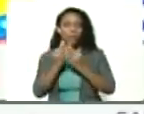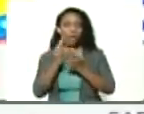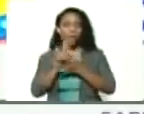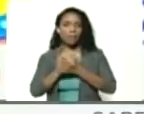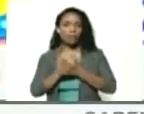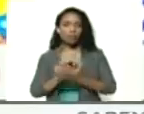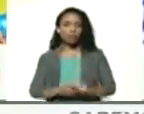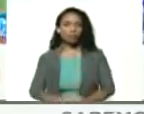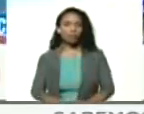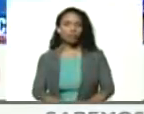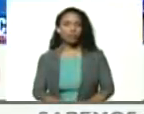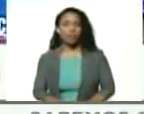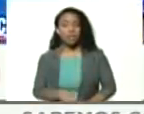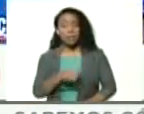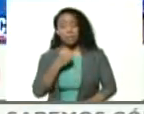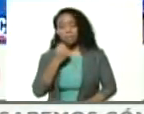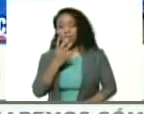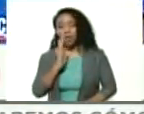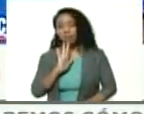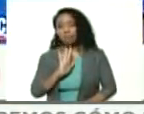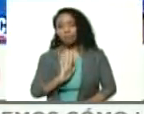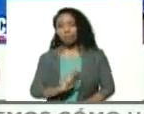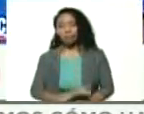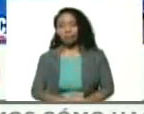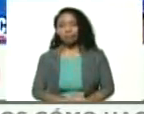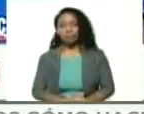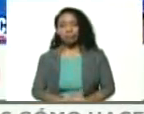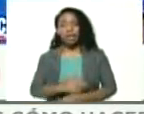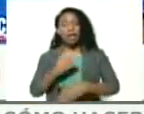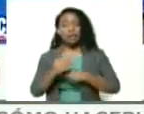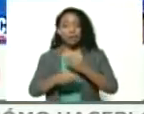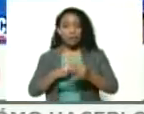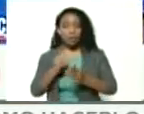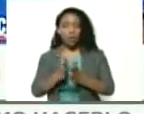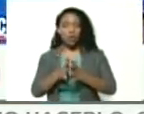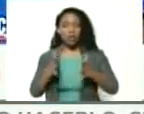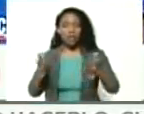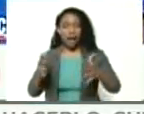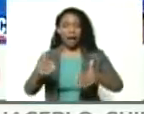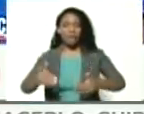amigos. Bueno, hay que hacer el gran esfuerzo